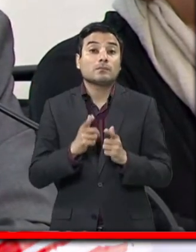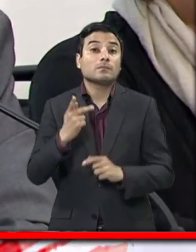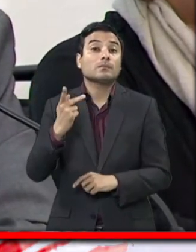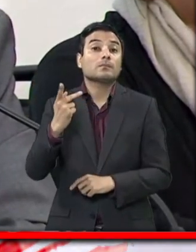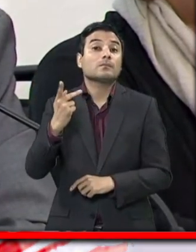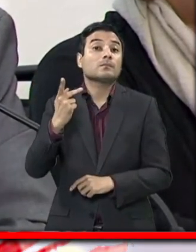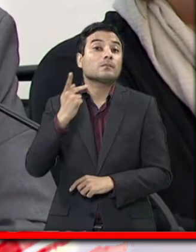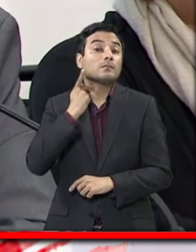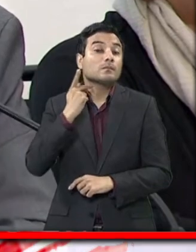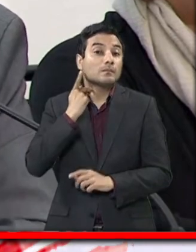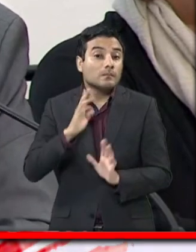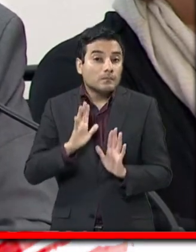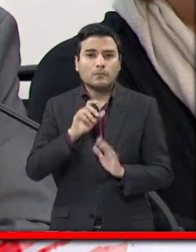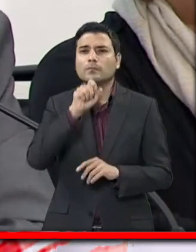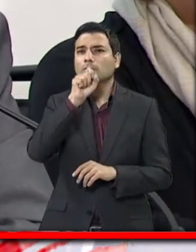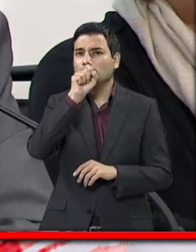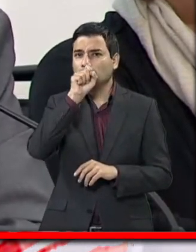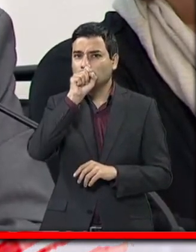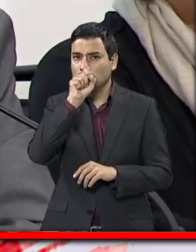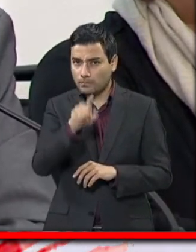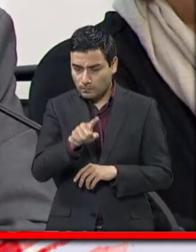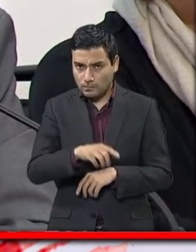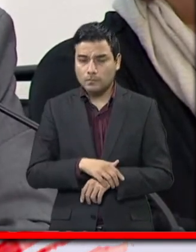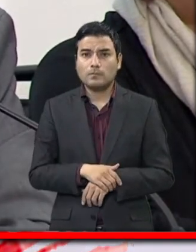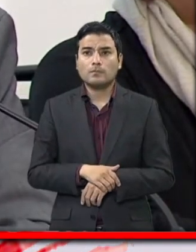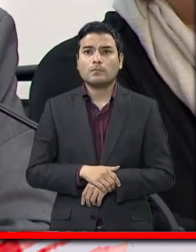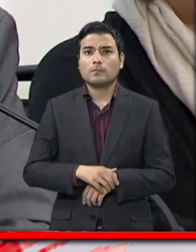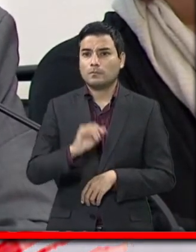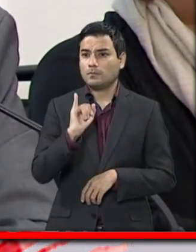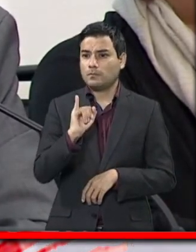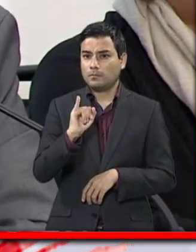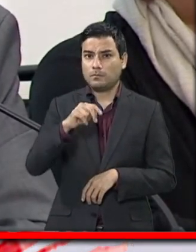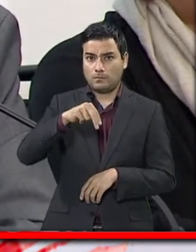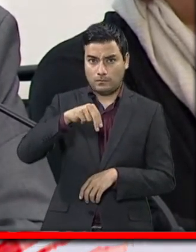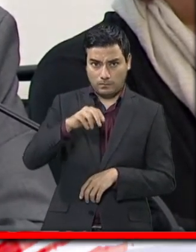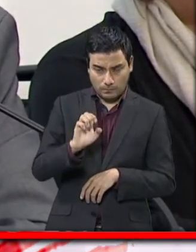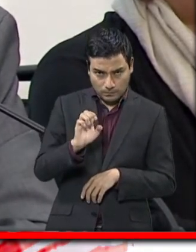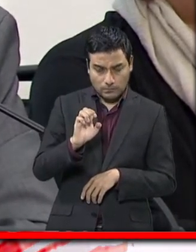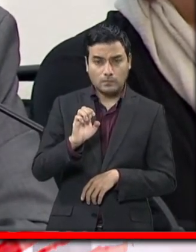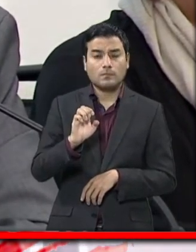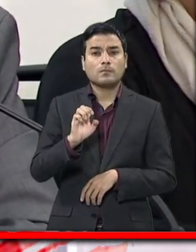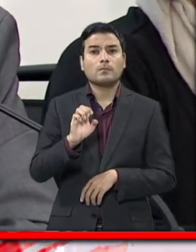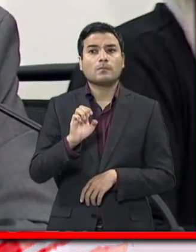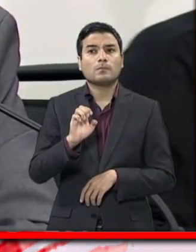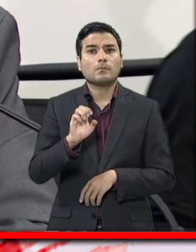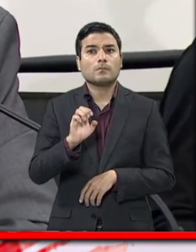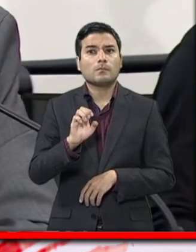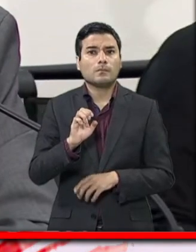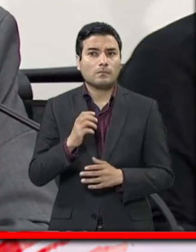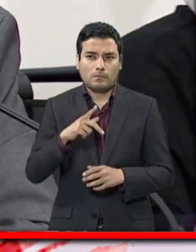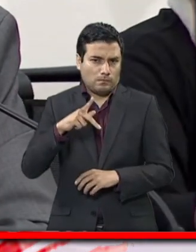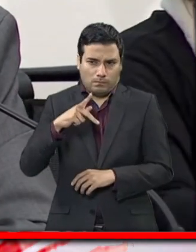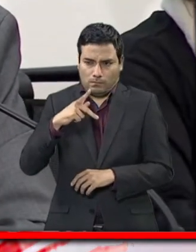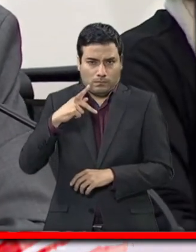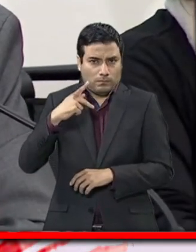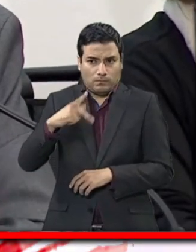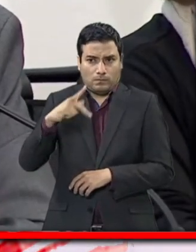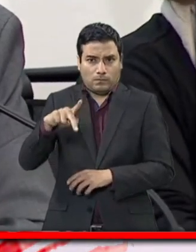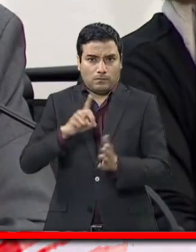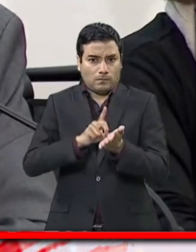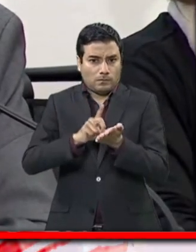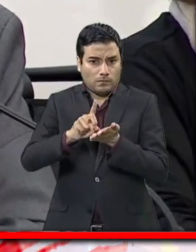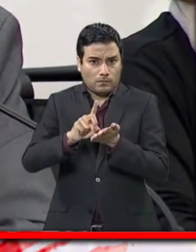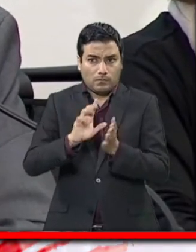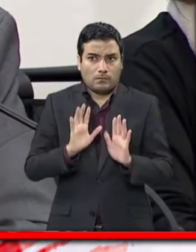políticos el mismo Instituto Nacional electoral en ejercicio de sus derechos